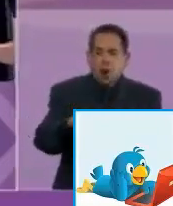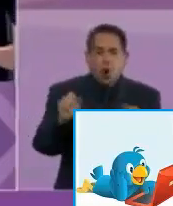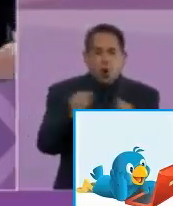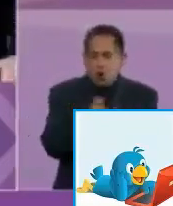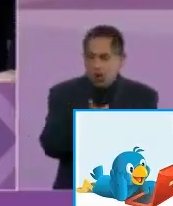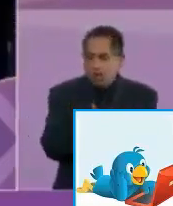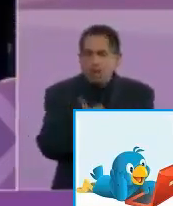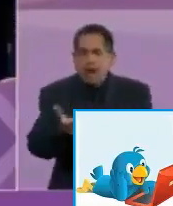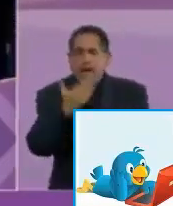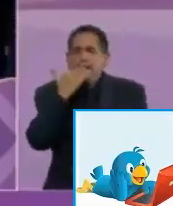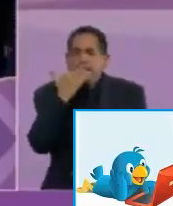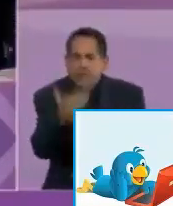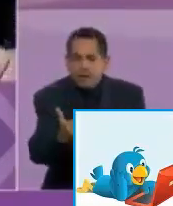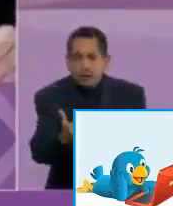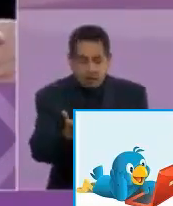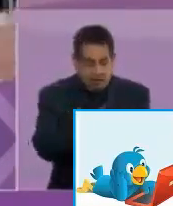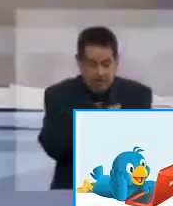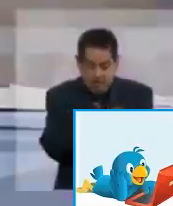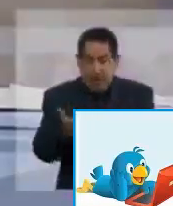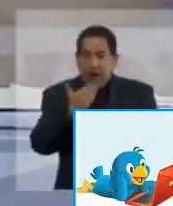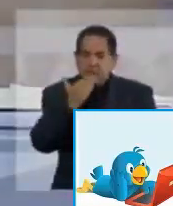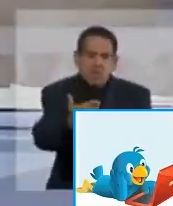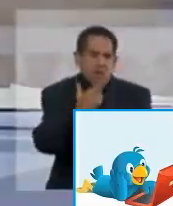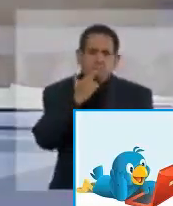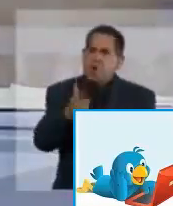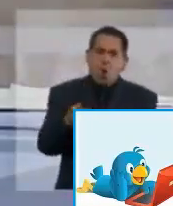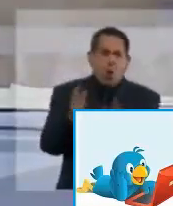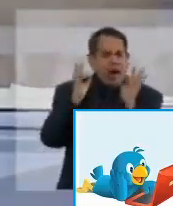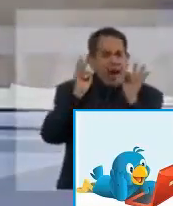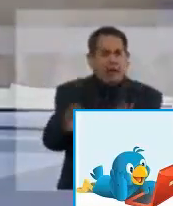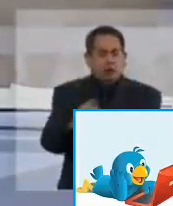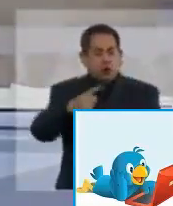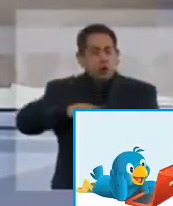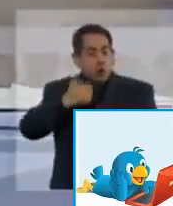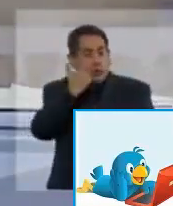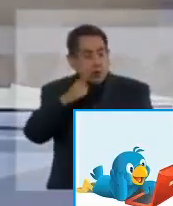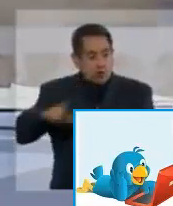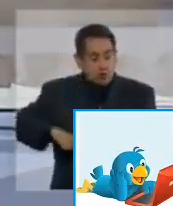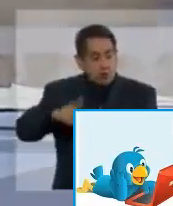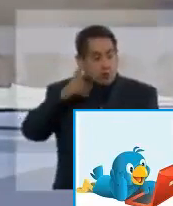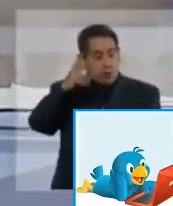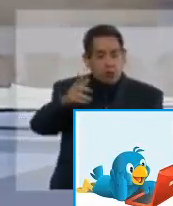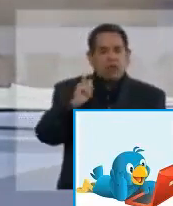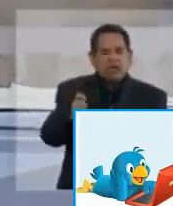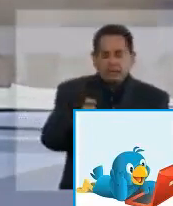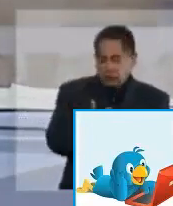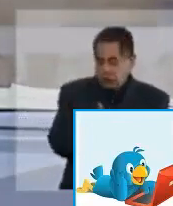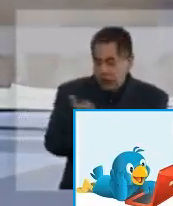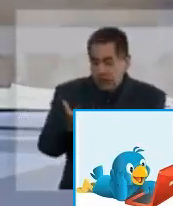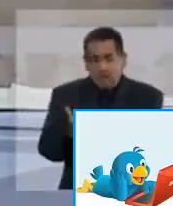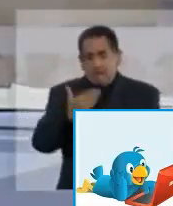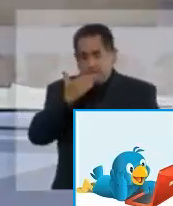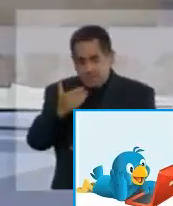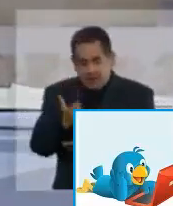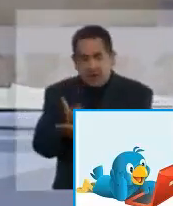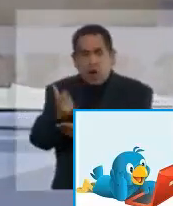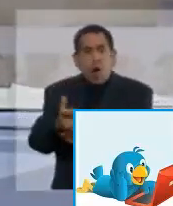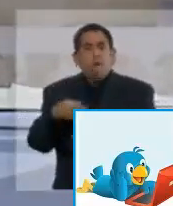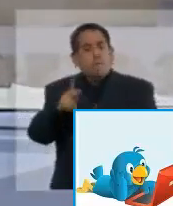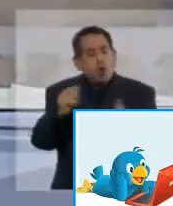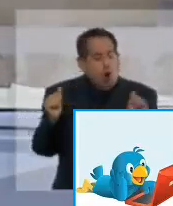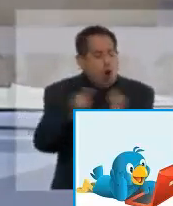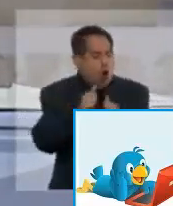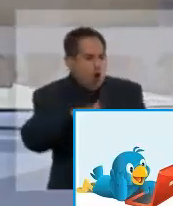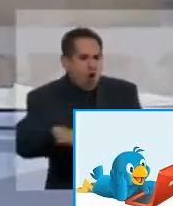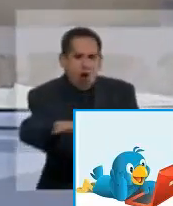Nada sustituye un empleo bien pagado. Pero yo quiero un gobierno que además haga una verdadera acción social.